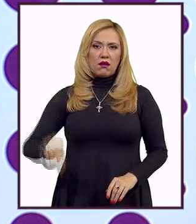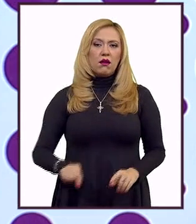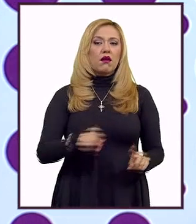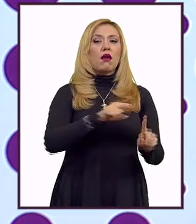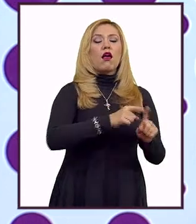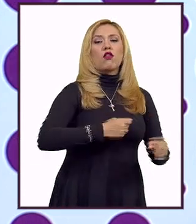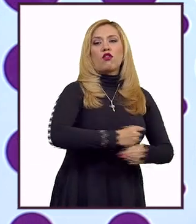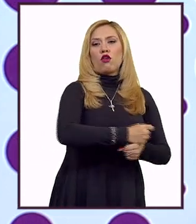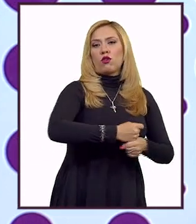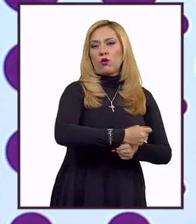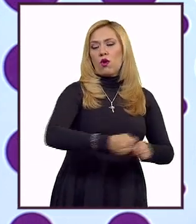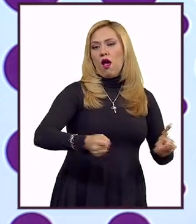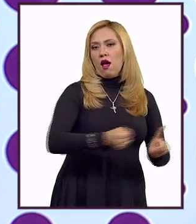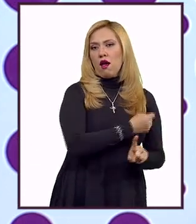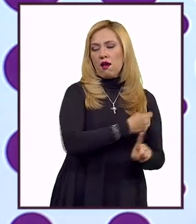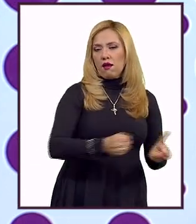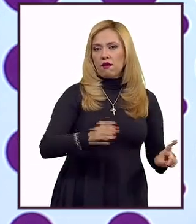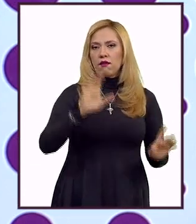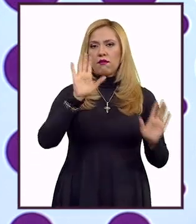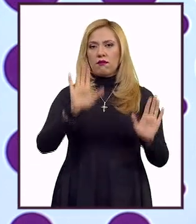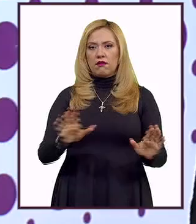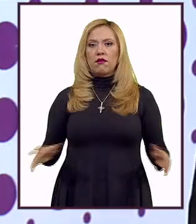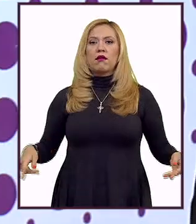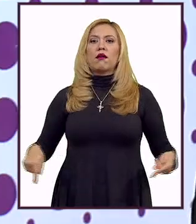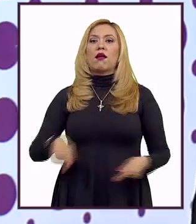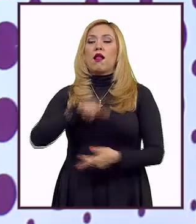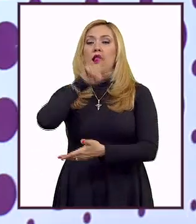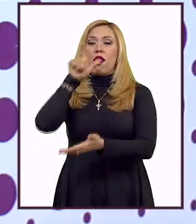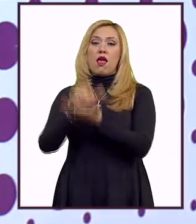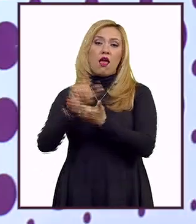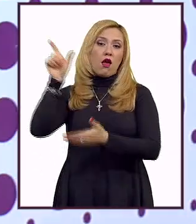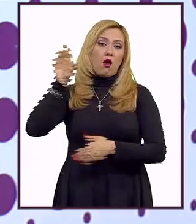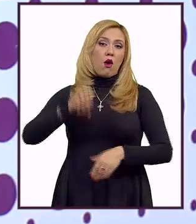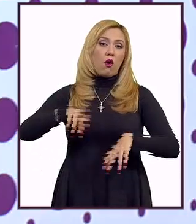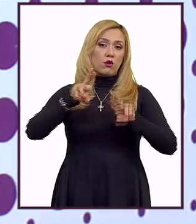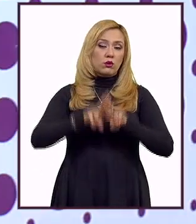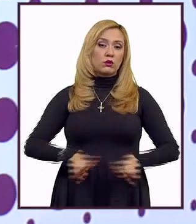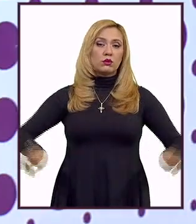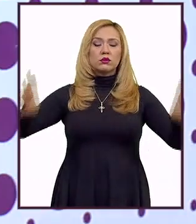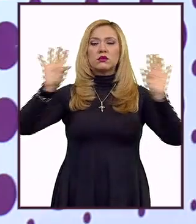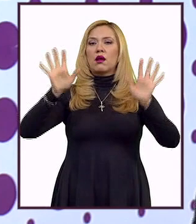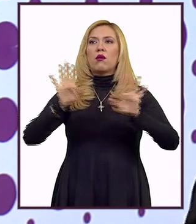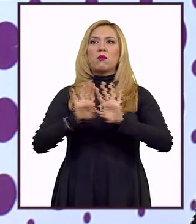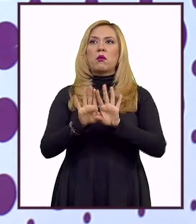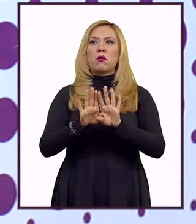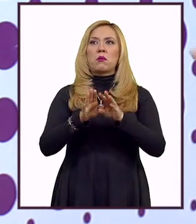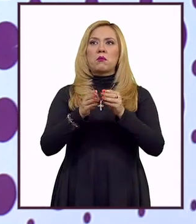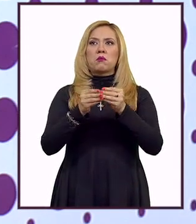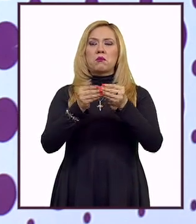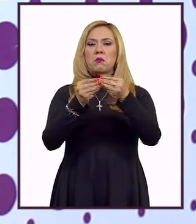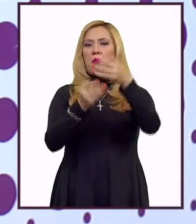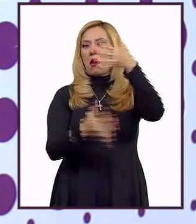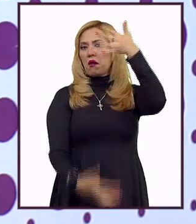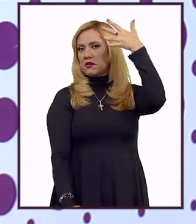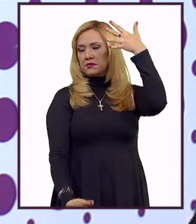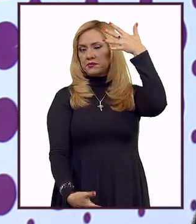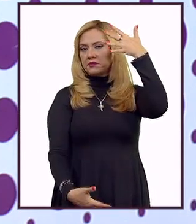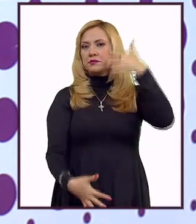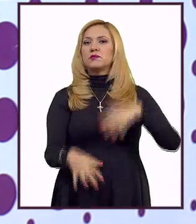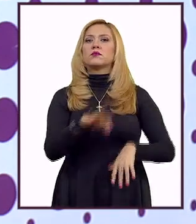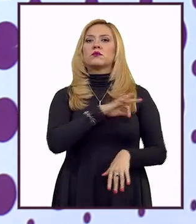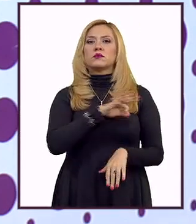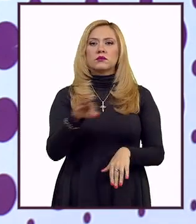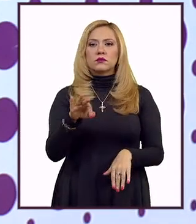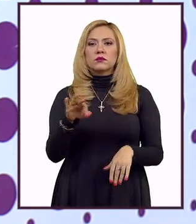Pero justamente en la intención de la Convención contra la Tortura de la ONU se dejó de manera abierta para que se